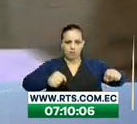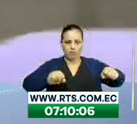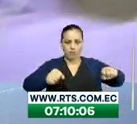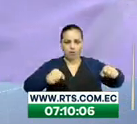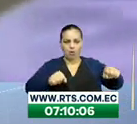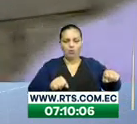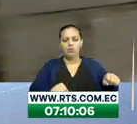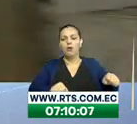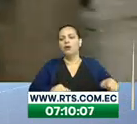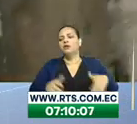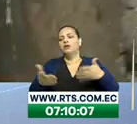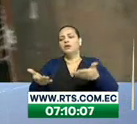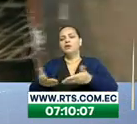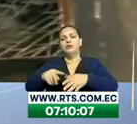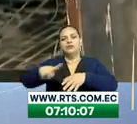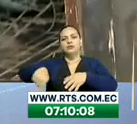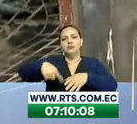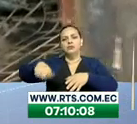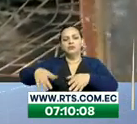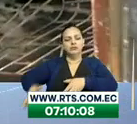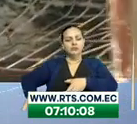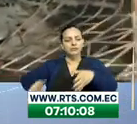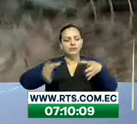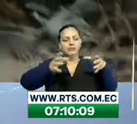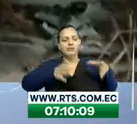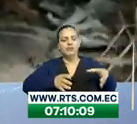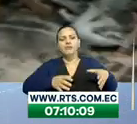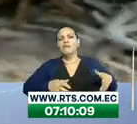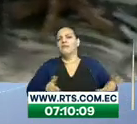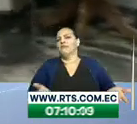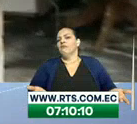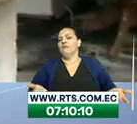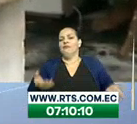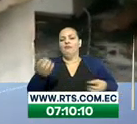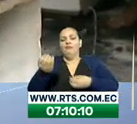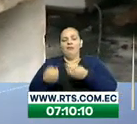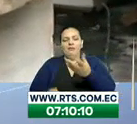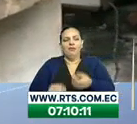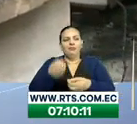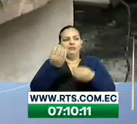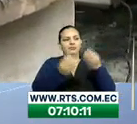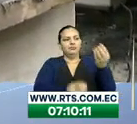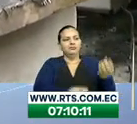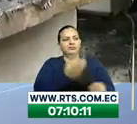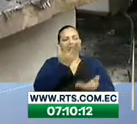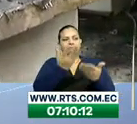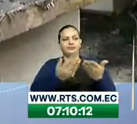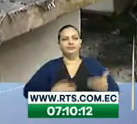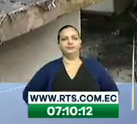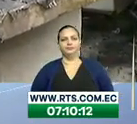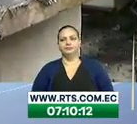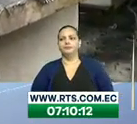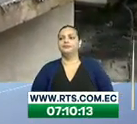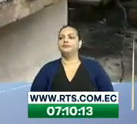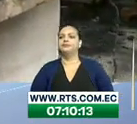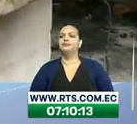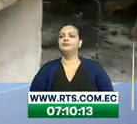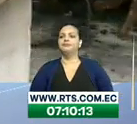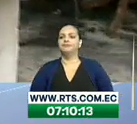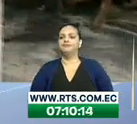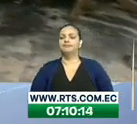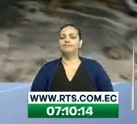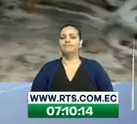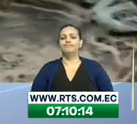motor para movilizar las lavadoras, está todo quemado. Solamente amanecí hoy día con las manos abrazando la